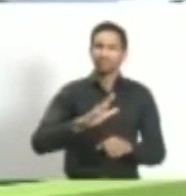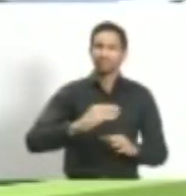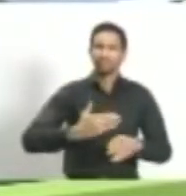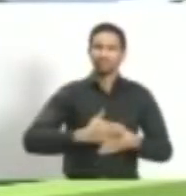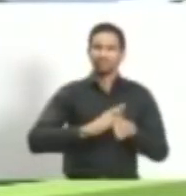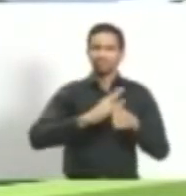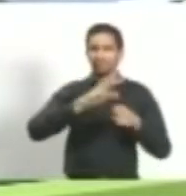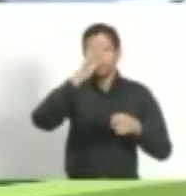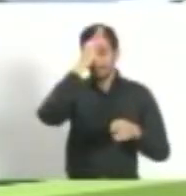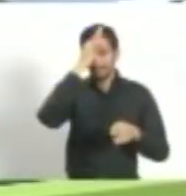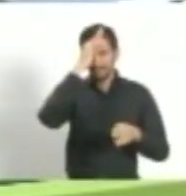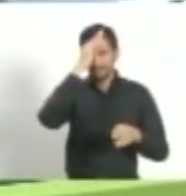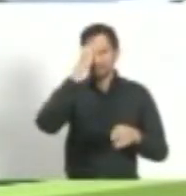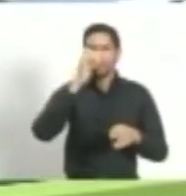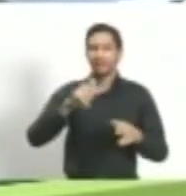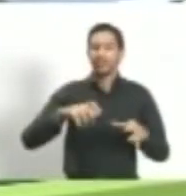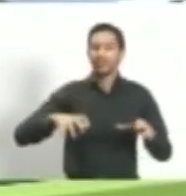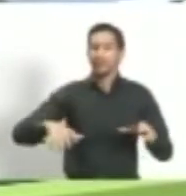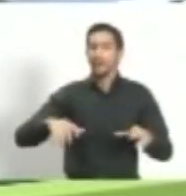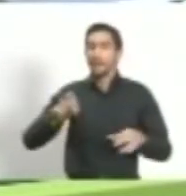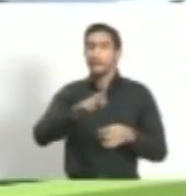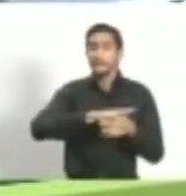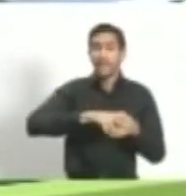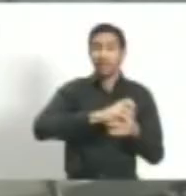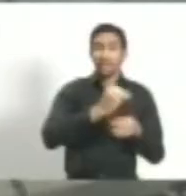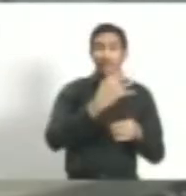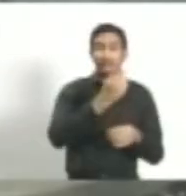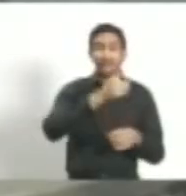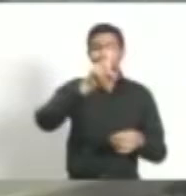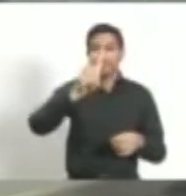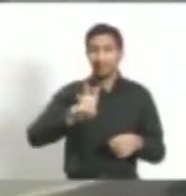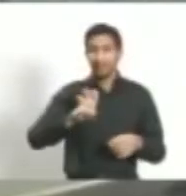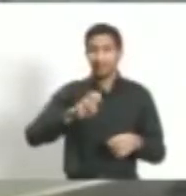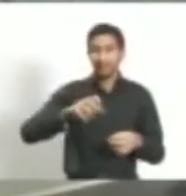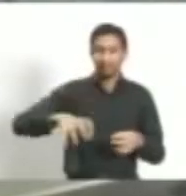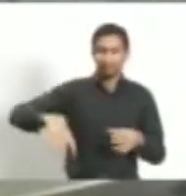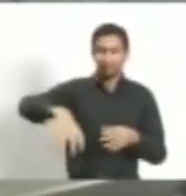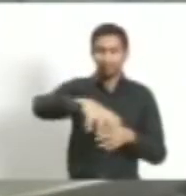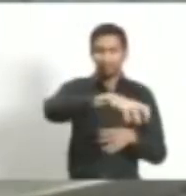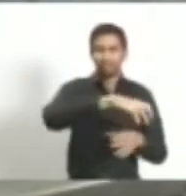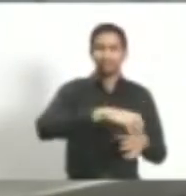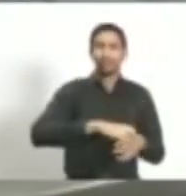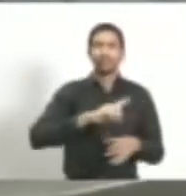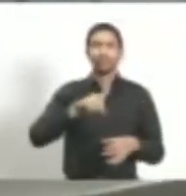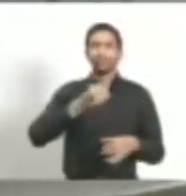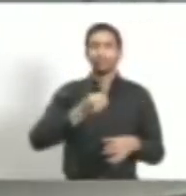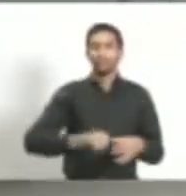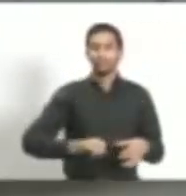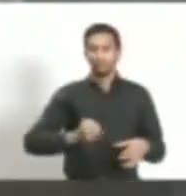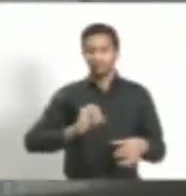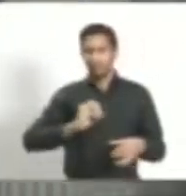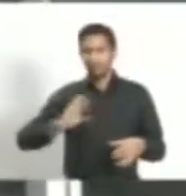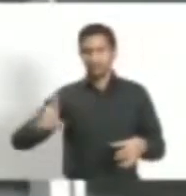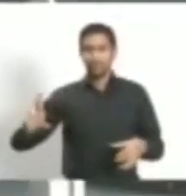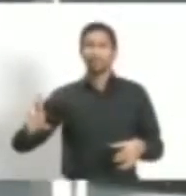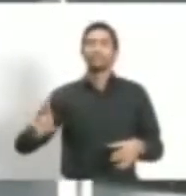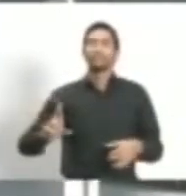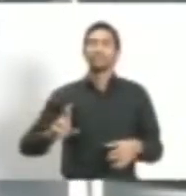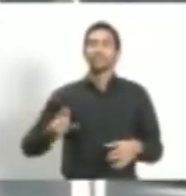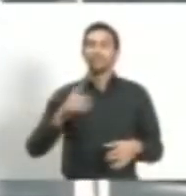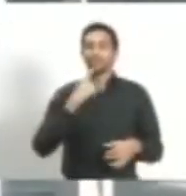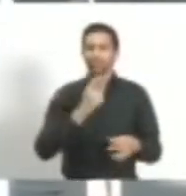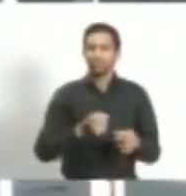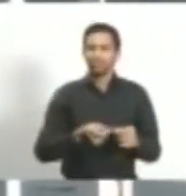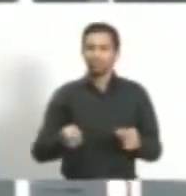convergen 19 barrios del suroriente de la ciudad. 19 barrios del suroriente de la ciudad de Santa Marta convergen en